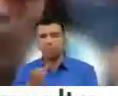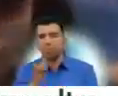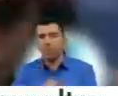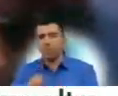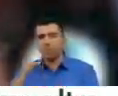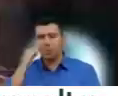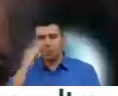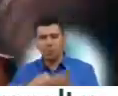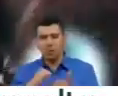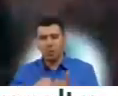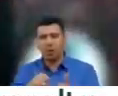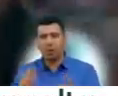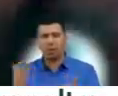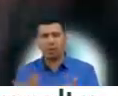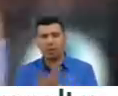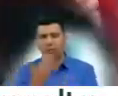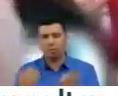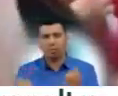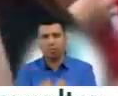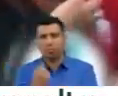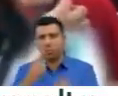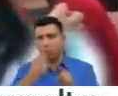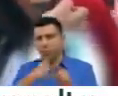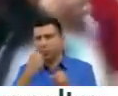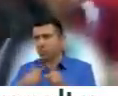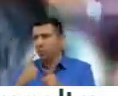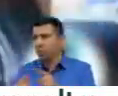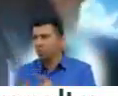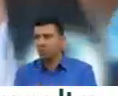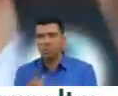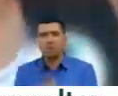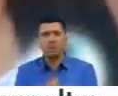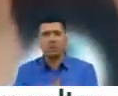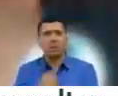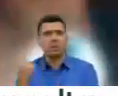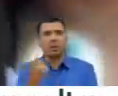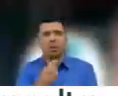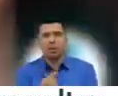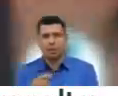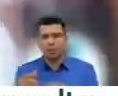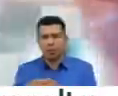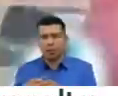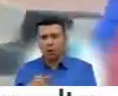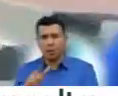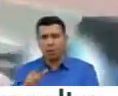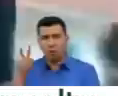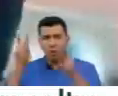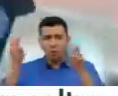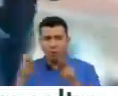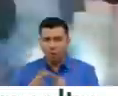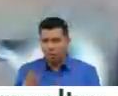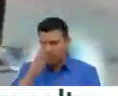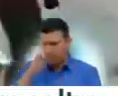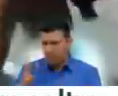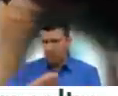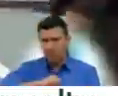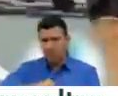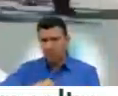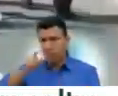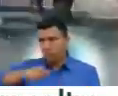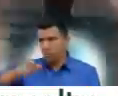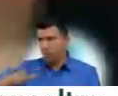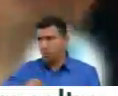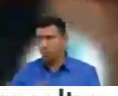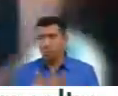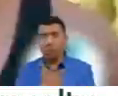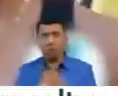identidad LGBTI de manera diversa e inclusiva para sensibilizar a la sociedad en general sobre temas como el respeto a los derechos humanos,